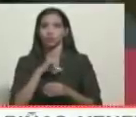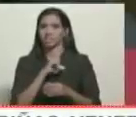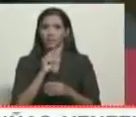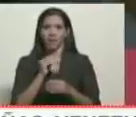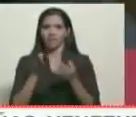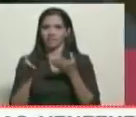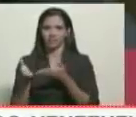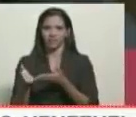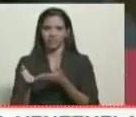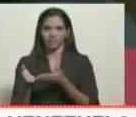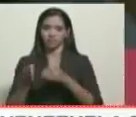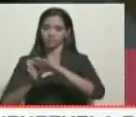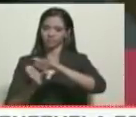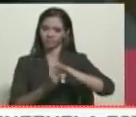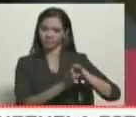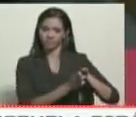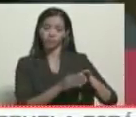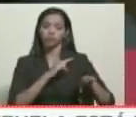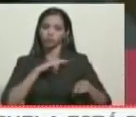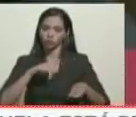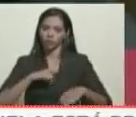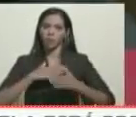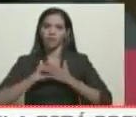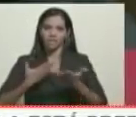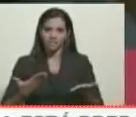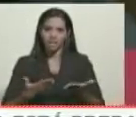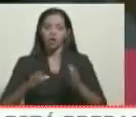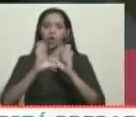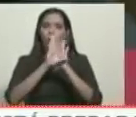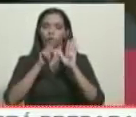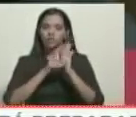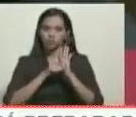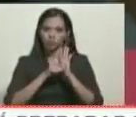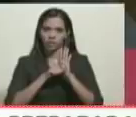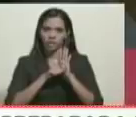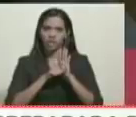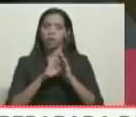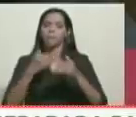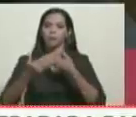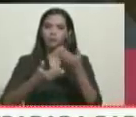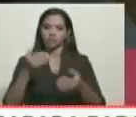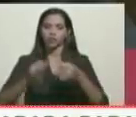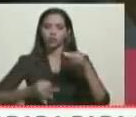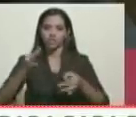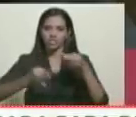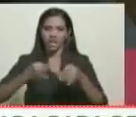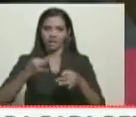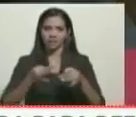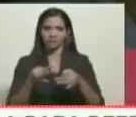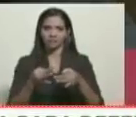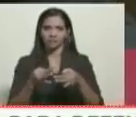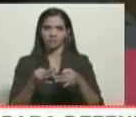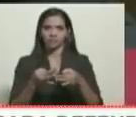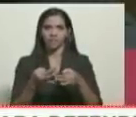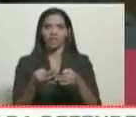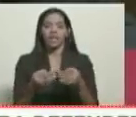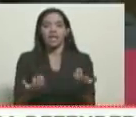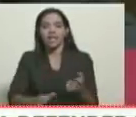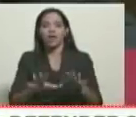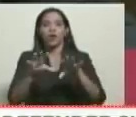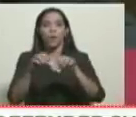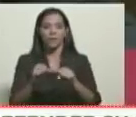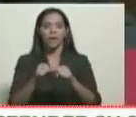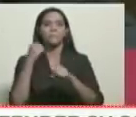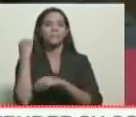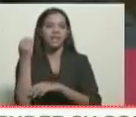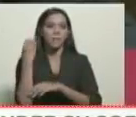a diferencia de ellos. Estamos ofreciendo garantías constitucionales, procesos judiciales, en el caso que ocupa